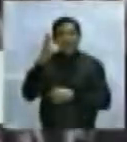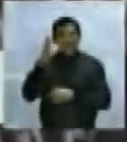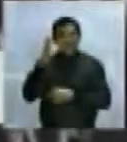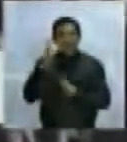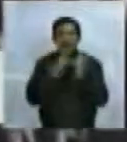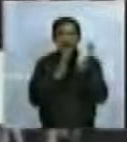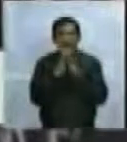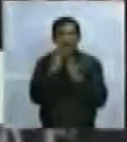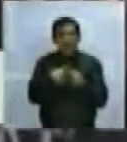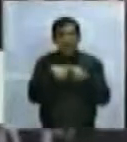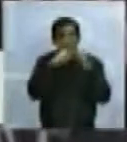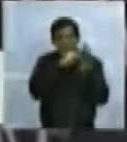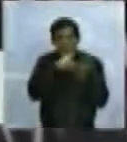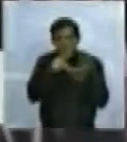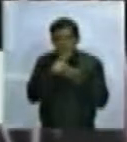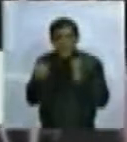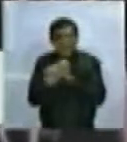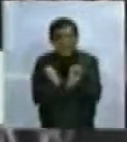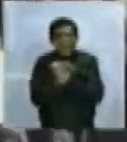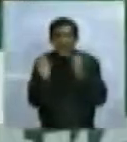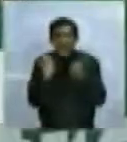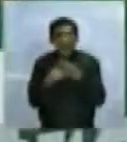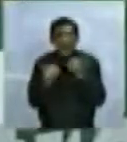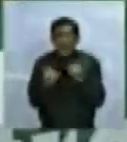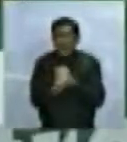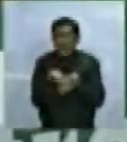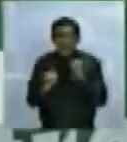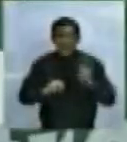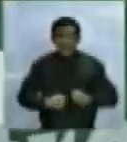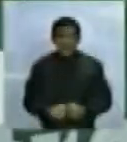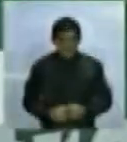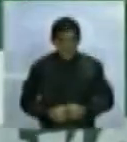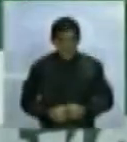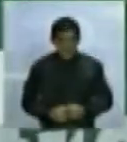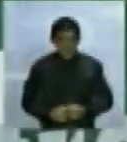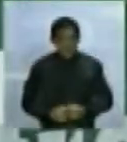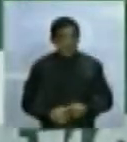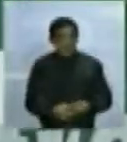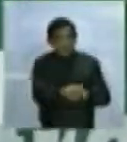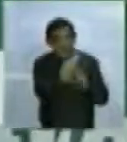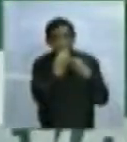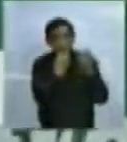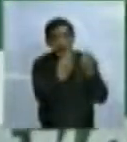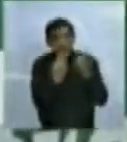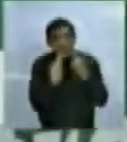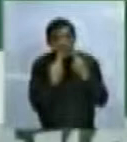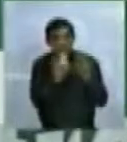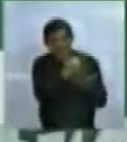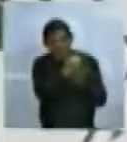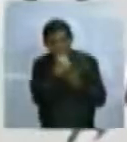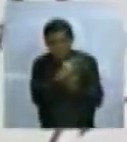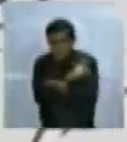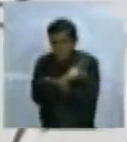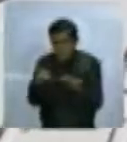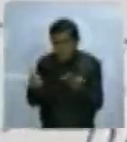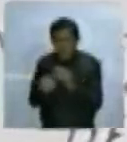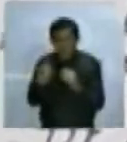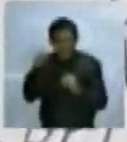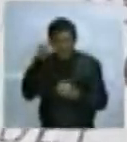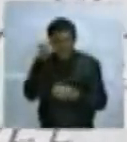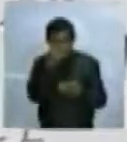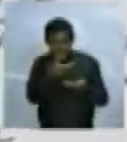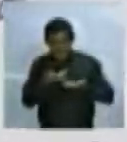Hasta ahora no se ha pagado a ningún maestro jubilado. De no existir un pronunciamiento favorable del gobierno nacional,